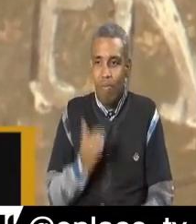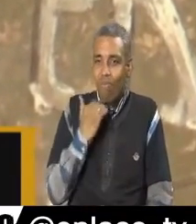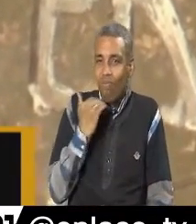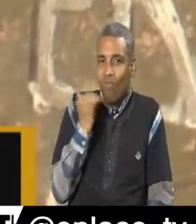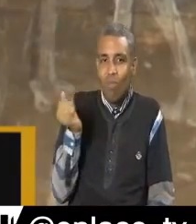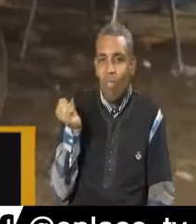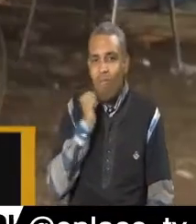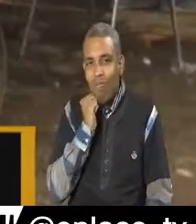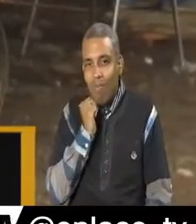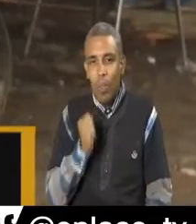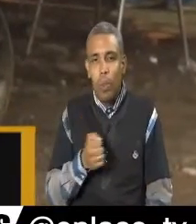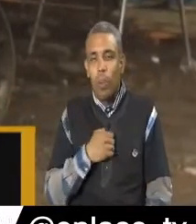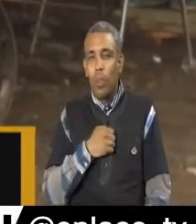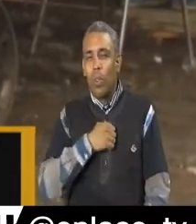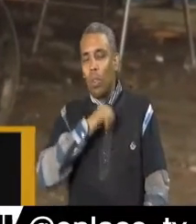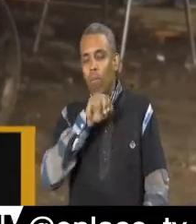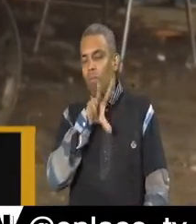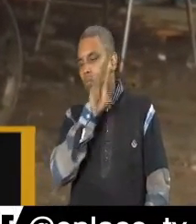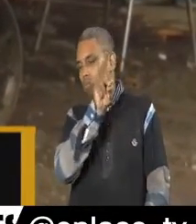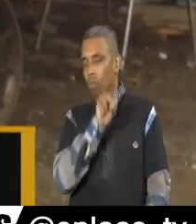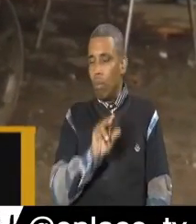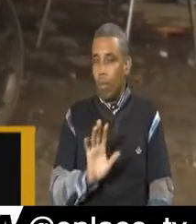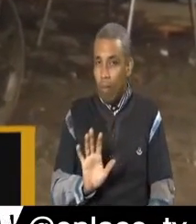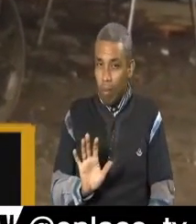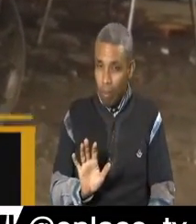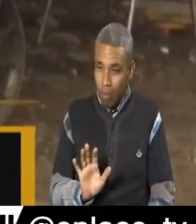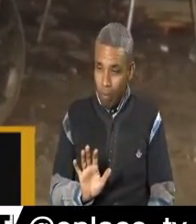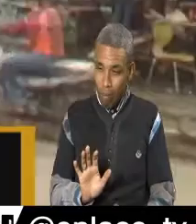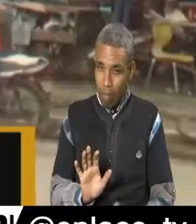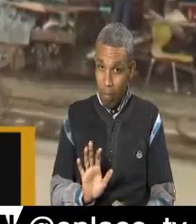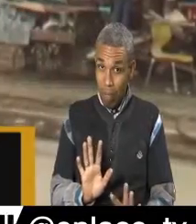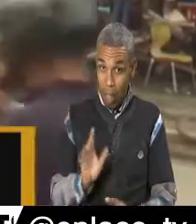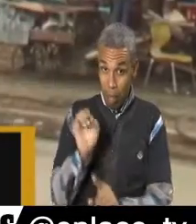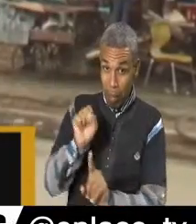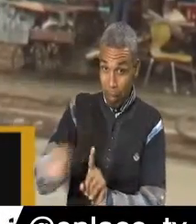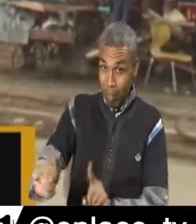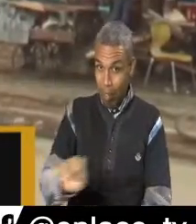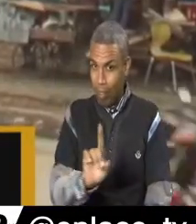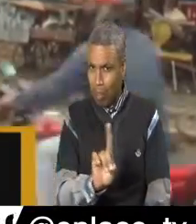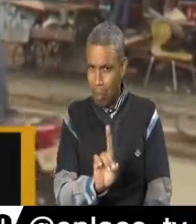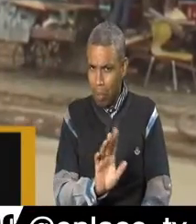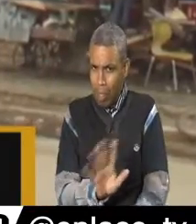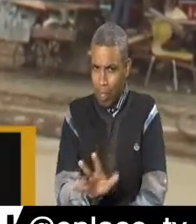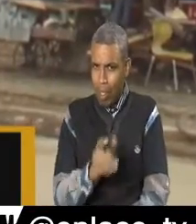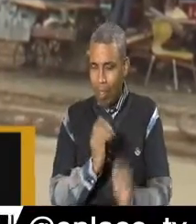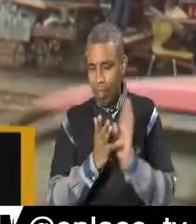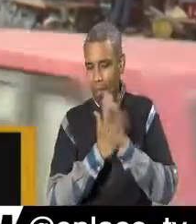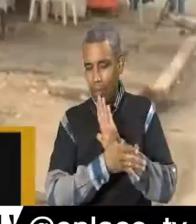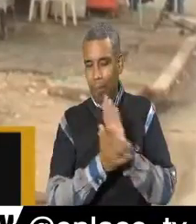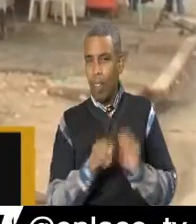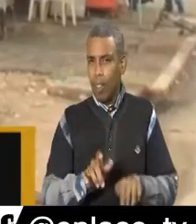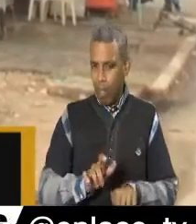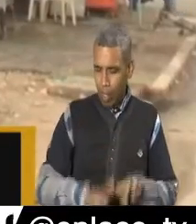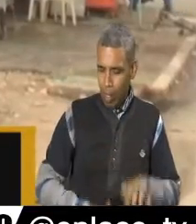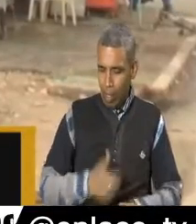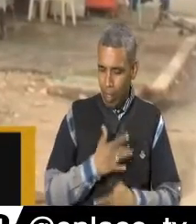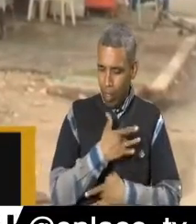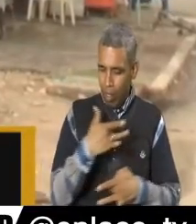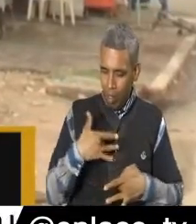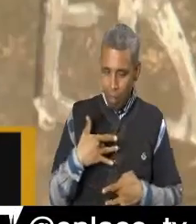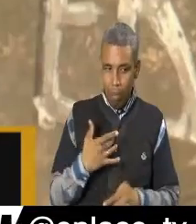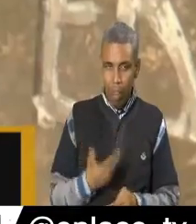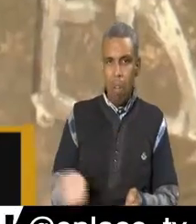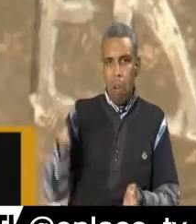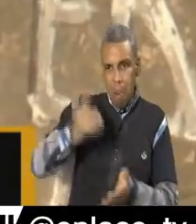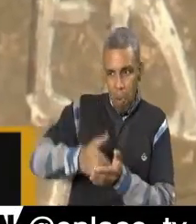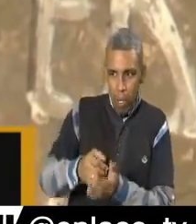atender. Sin embargo, pues el tema había quedado pendiente, ya habíamos hablado con la Secretaría de Salud de volver a intervenir para ver cómo